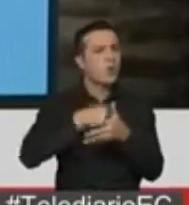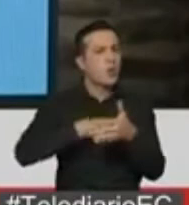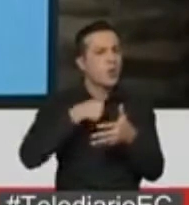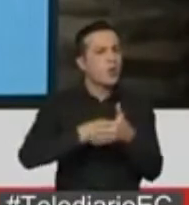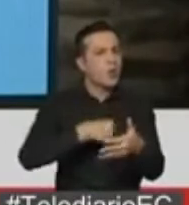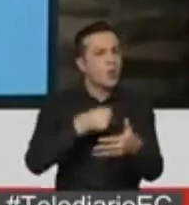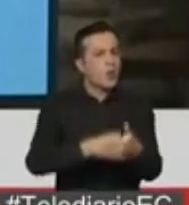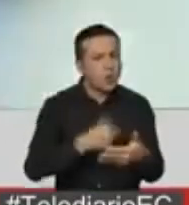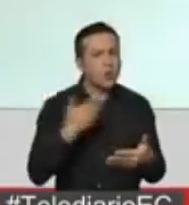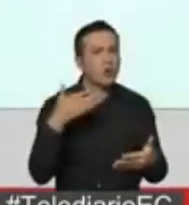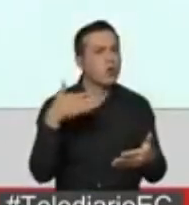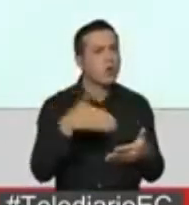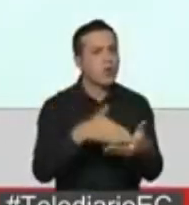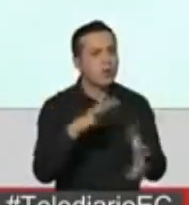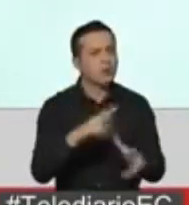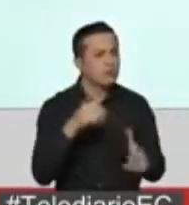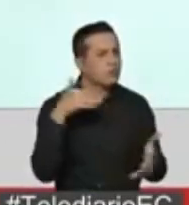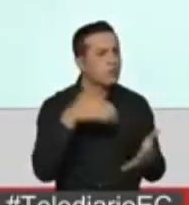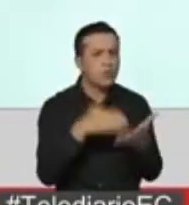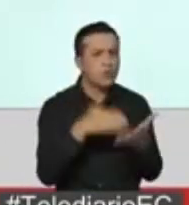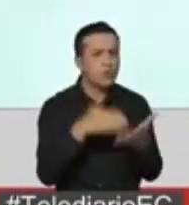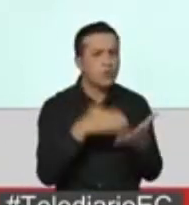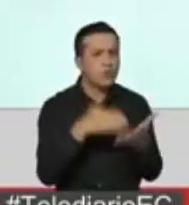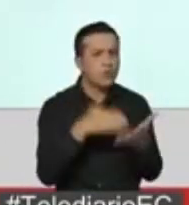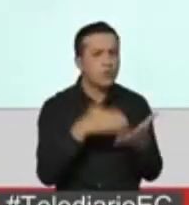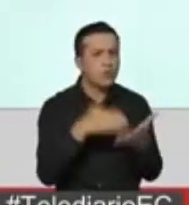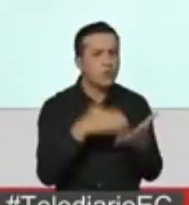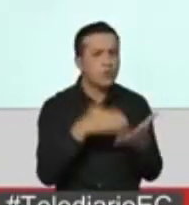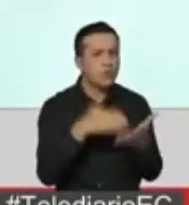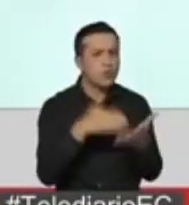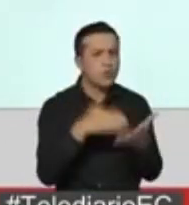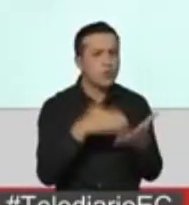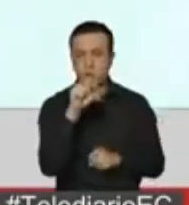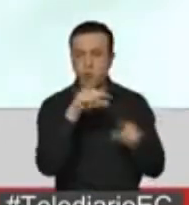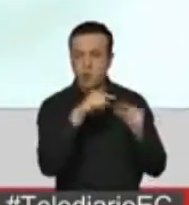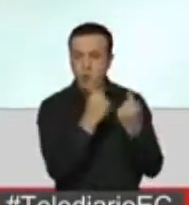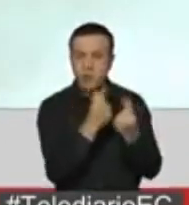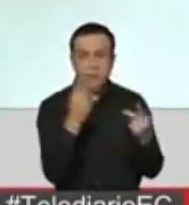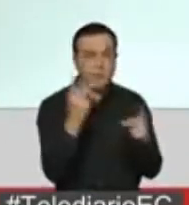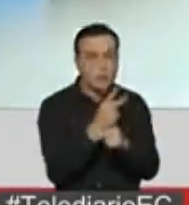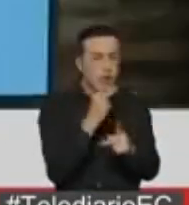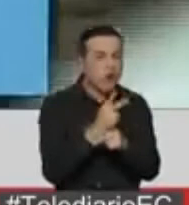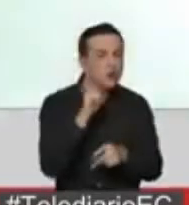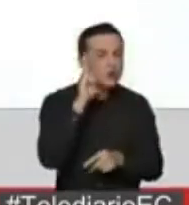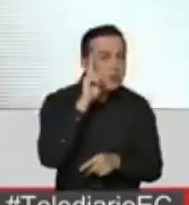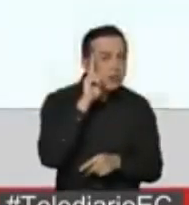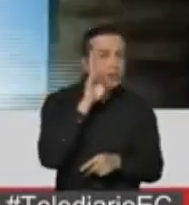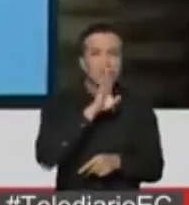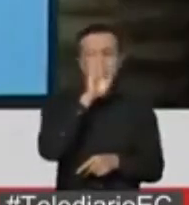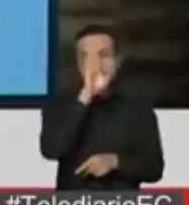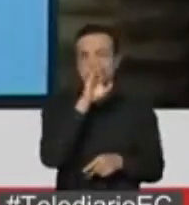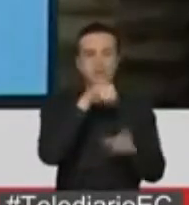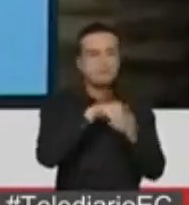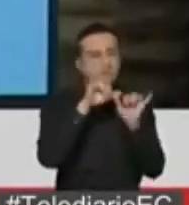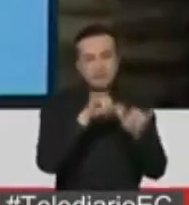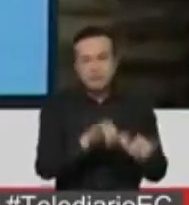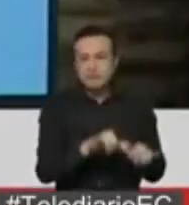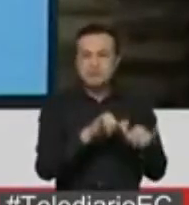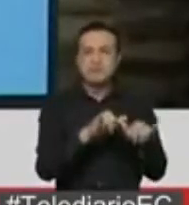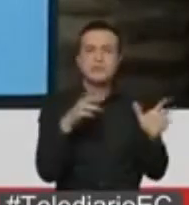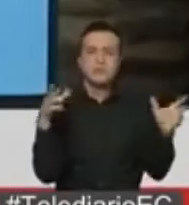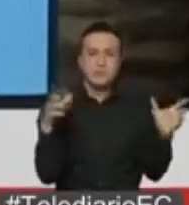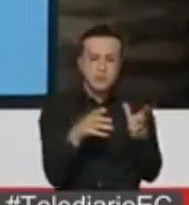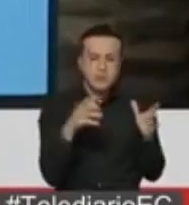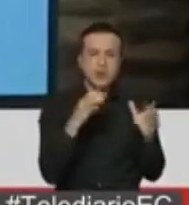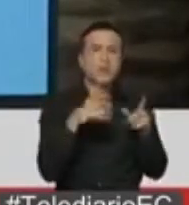denodadamente contra la corrupción, como es gente que ha golpeado a mafias que han estado enquistadas por mucho tiempo en los sectores